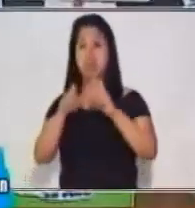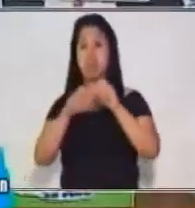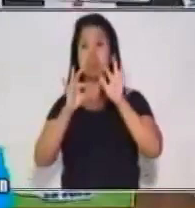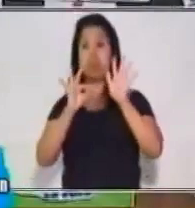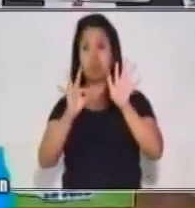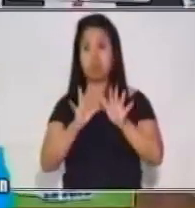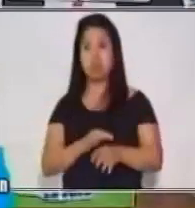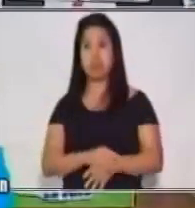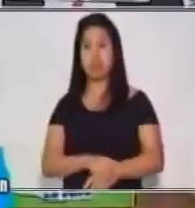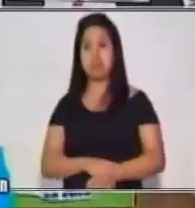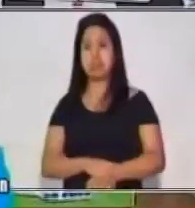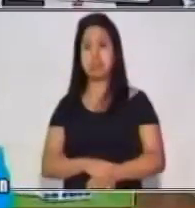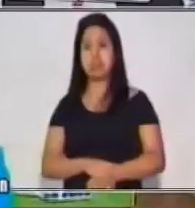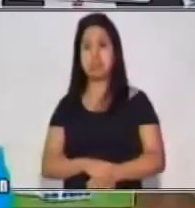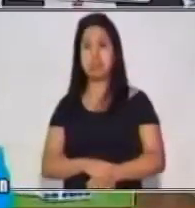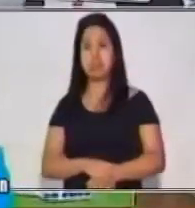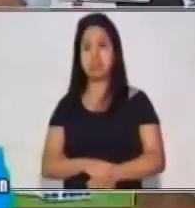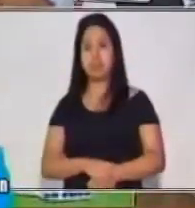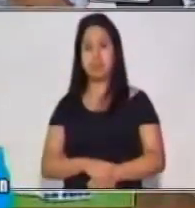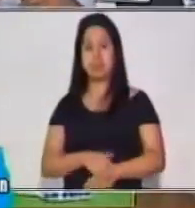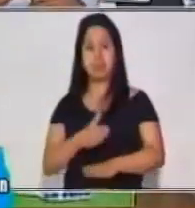lo prefieren